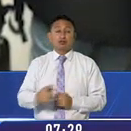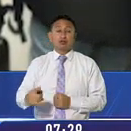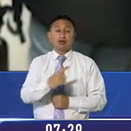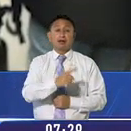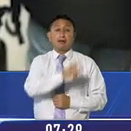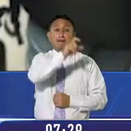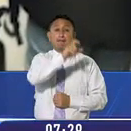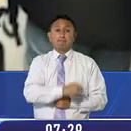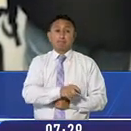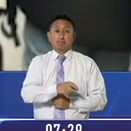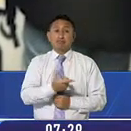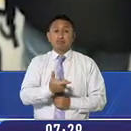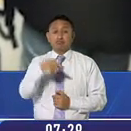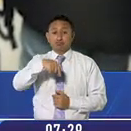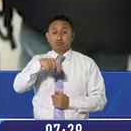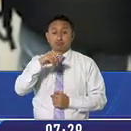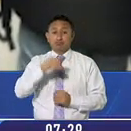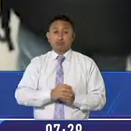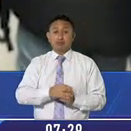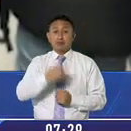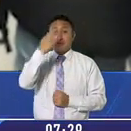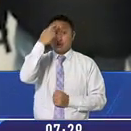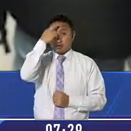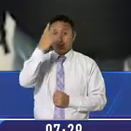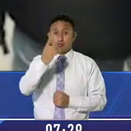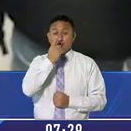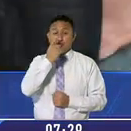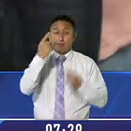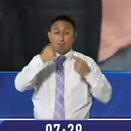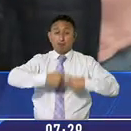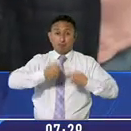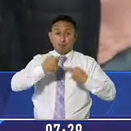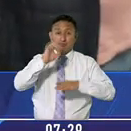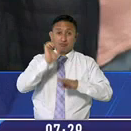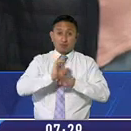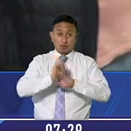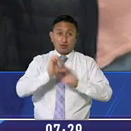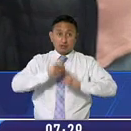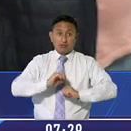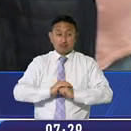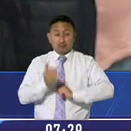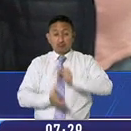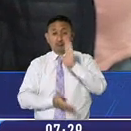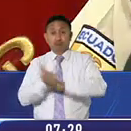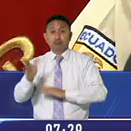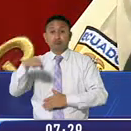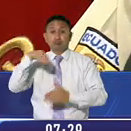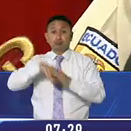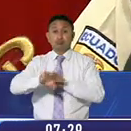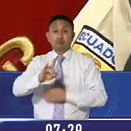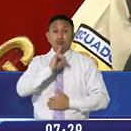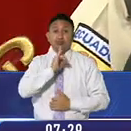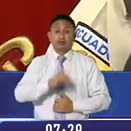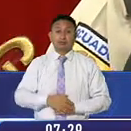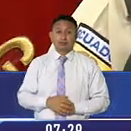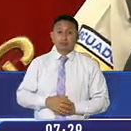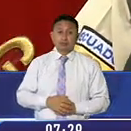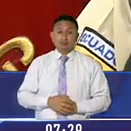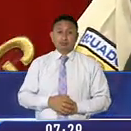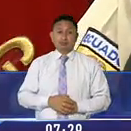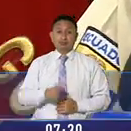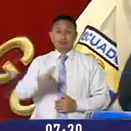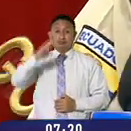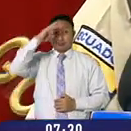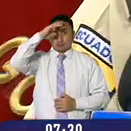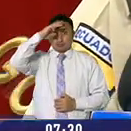estarían usando a República Dominicana, Panamá y Ecuador para ingresar a los Estados Unidos. Aprovechándose de que México no